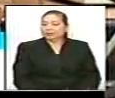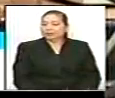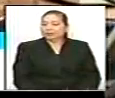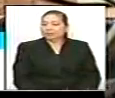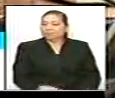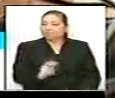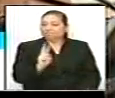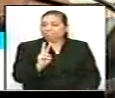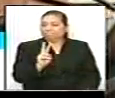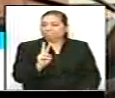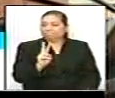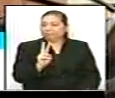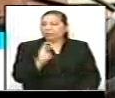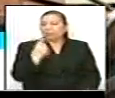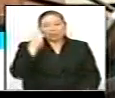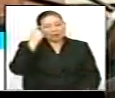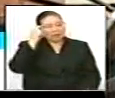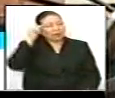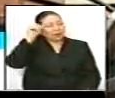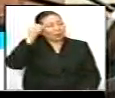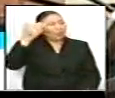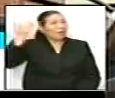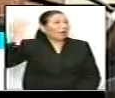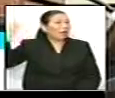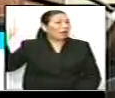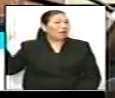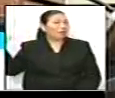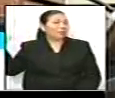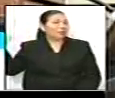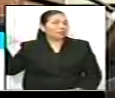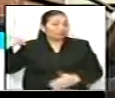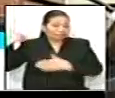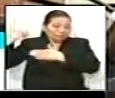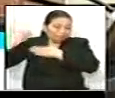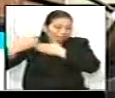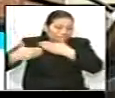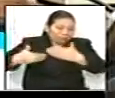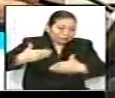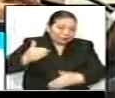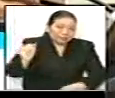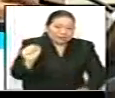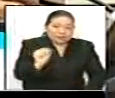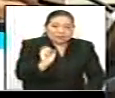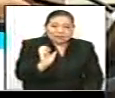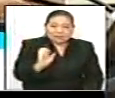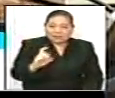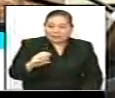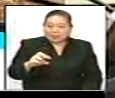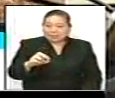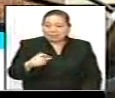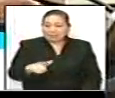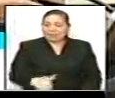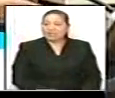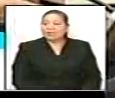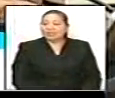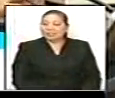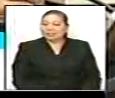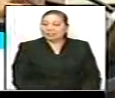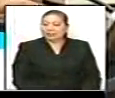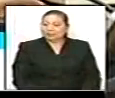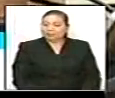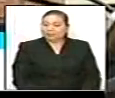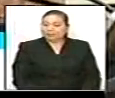una mirada atrás para ver lo bueno, lo malo y todo lo que ha actuado CEAPAL, y si me permitan quizás me exceden